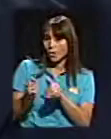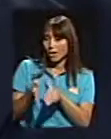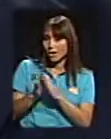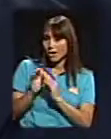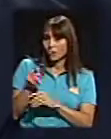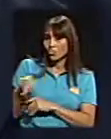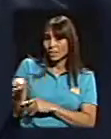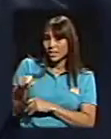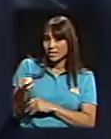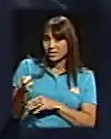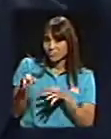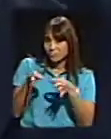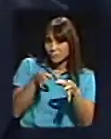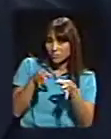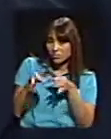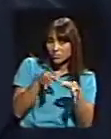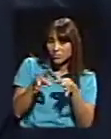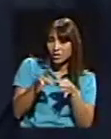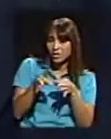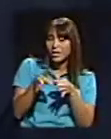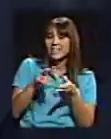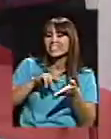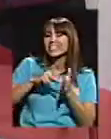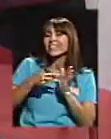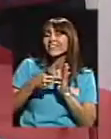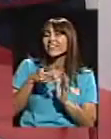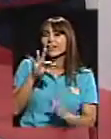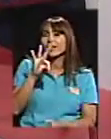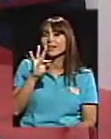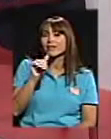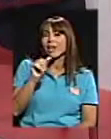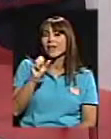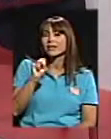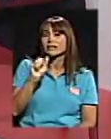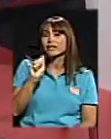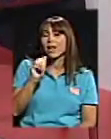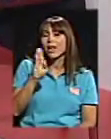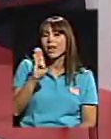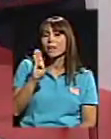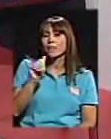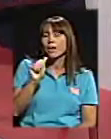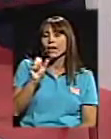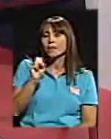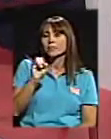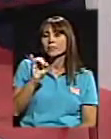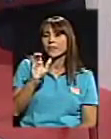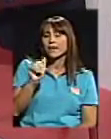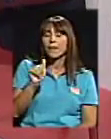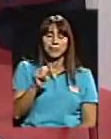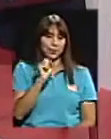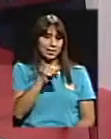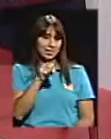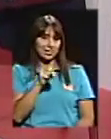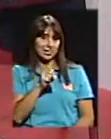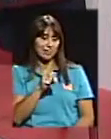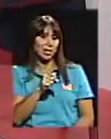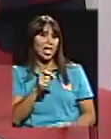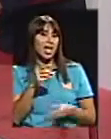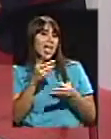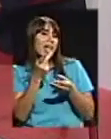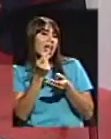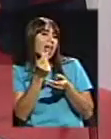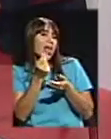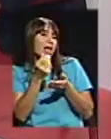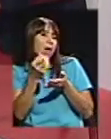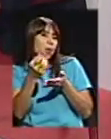y amigos qué es la tasa básica pasiva y en qué les afecta? Sí, la tasa básica pasiva es un